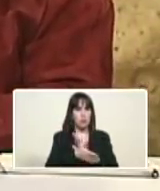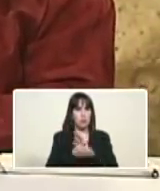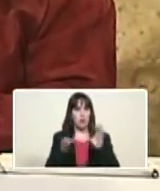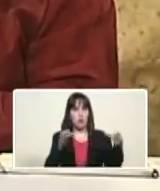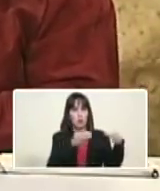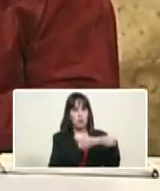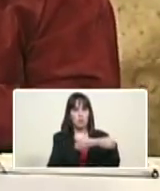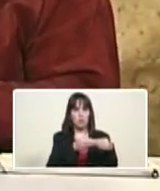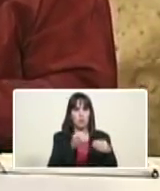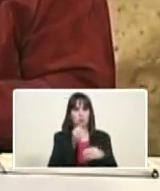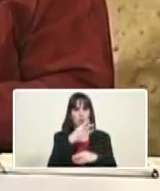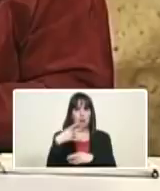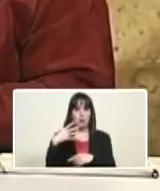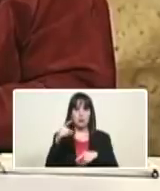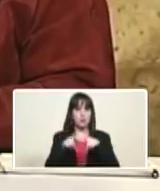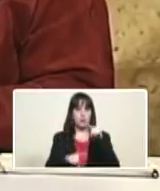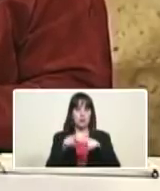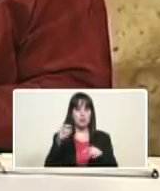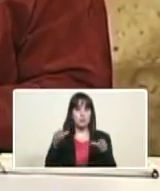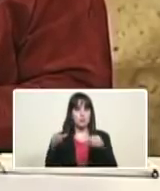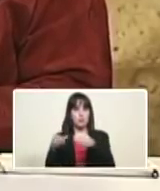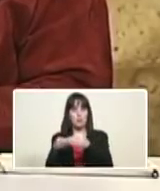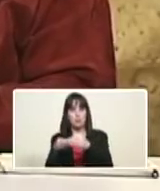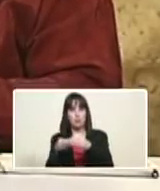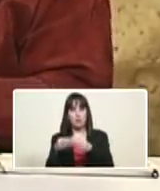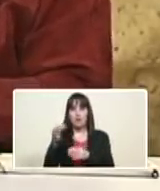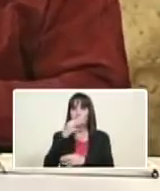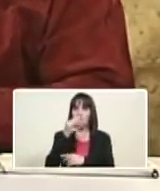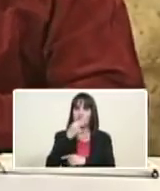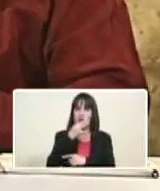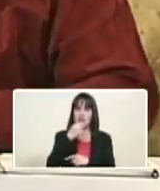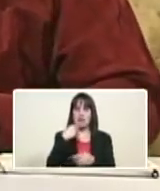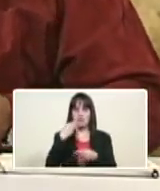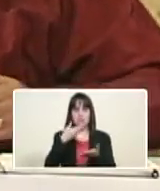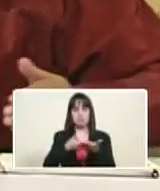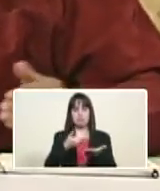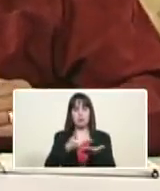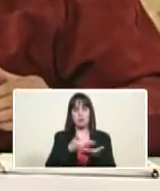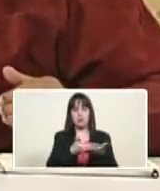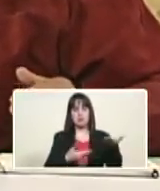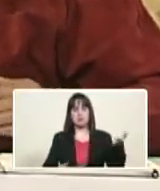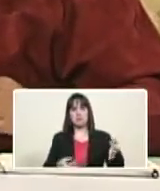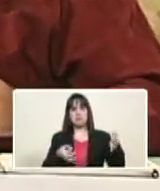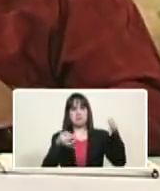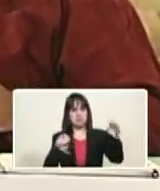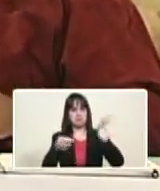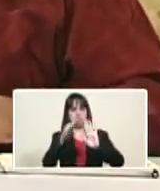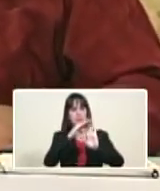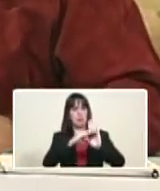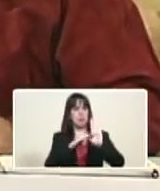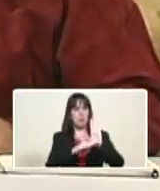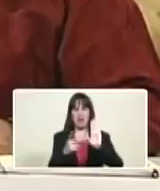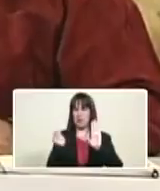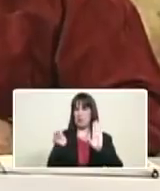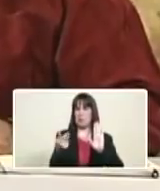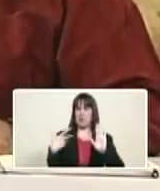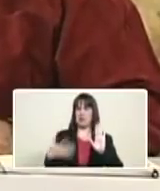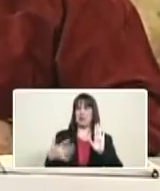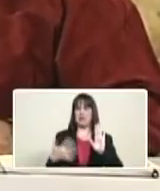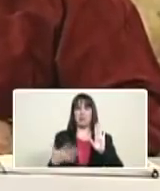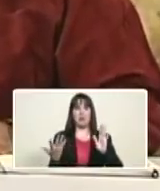COPEI. Y de repente se presentaban con un programa, un plan, un paquete de medidas económicas, un